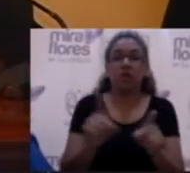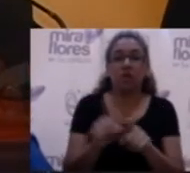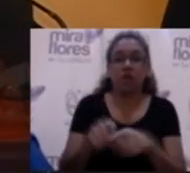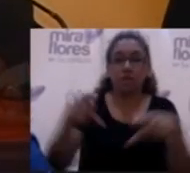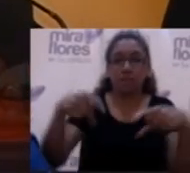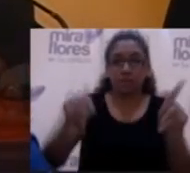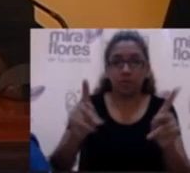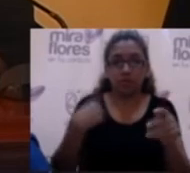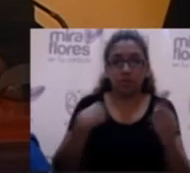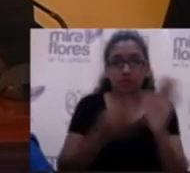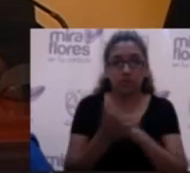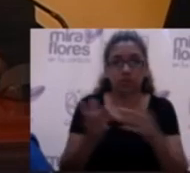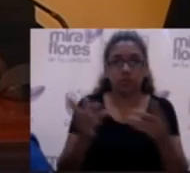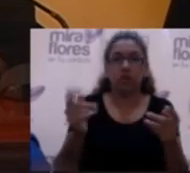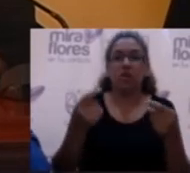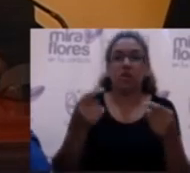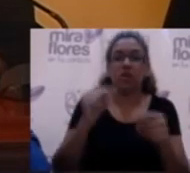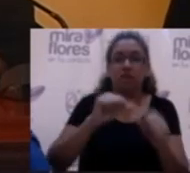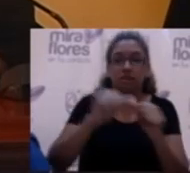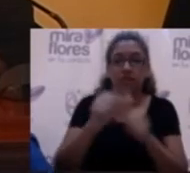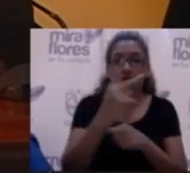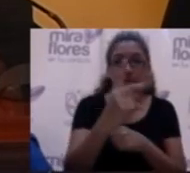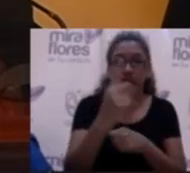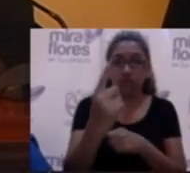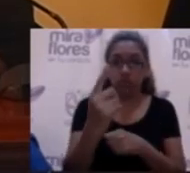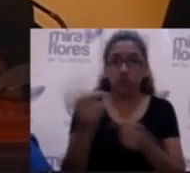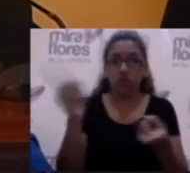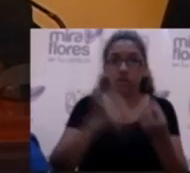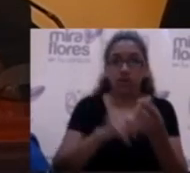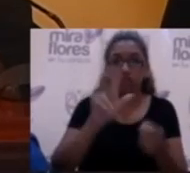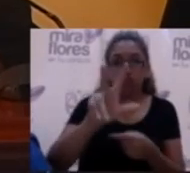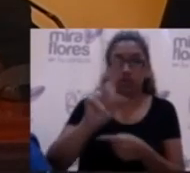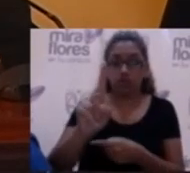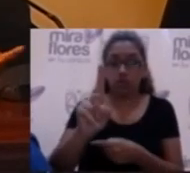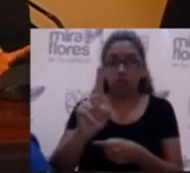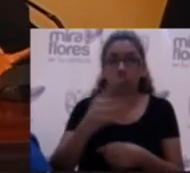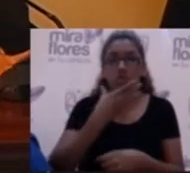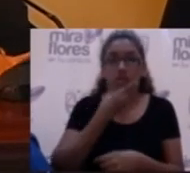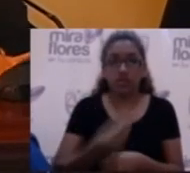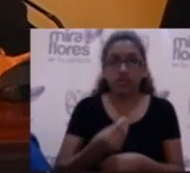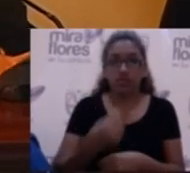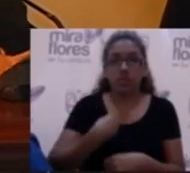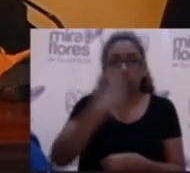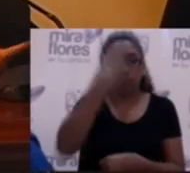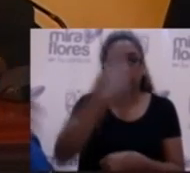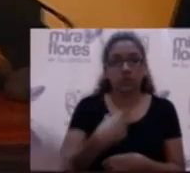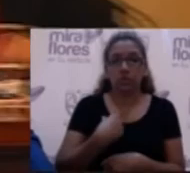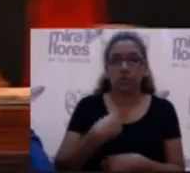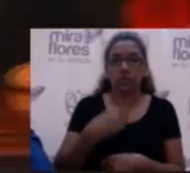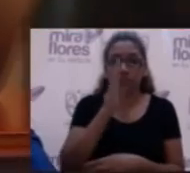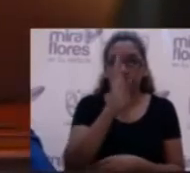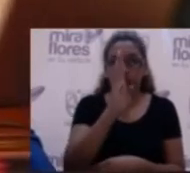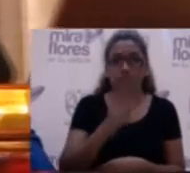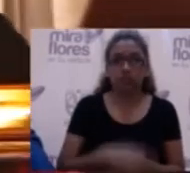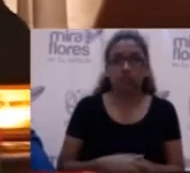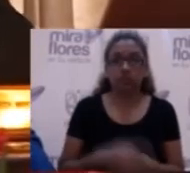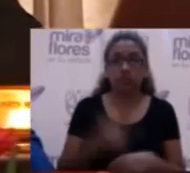regidor Martín Marcial Bustamante Castro por los días 21 al 31 de diciembre del presente año por motivos